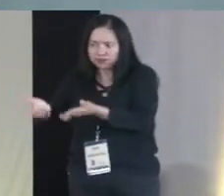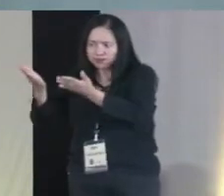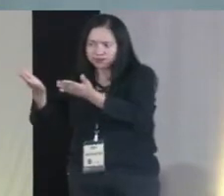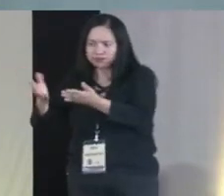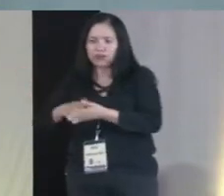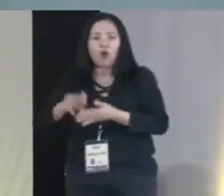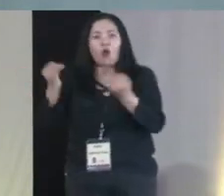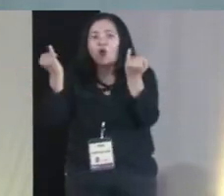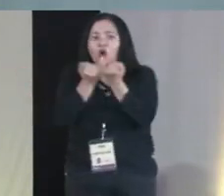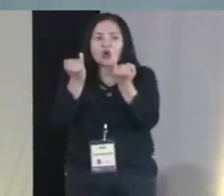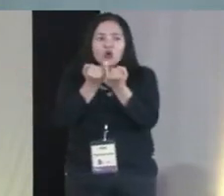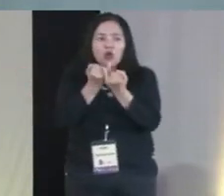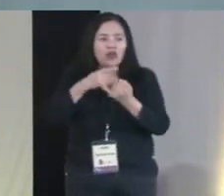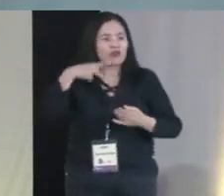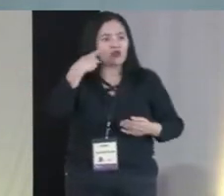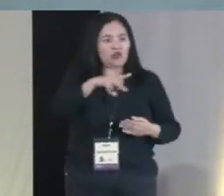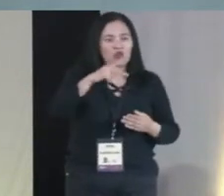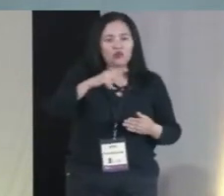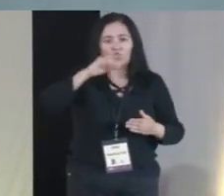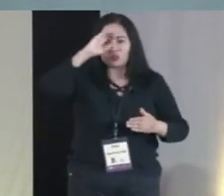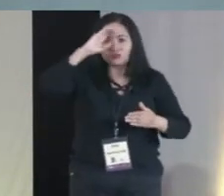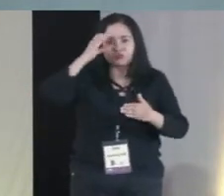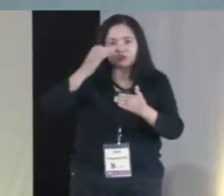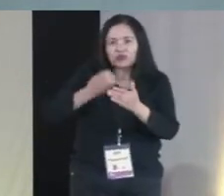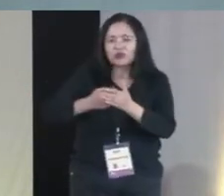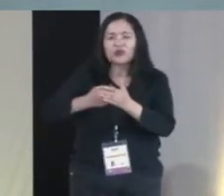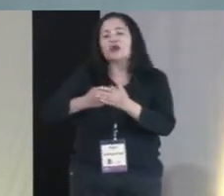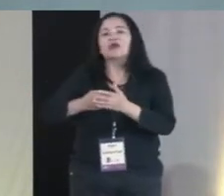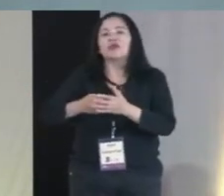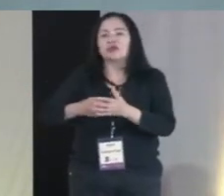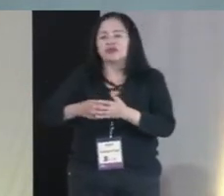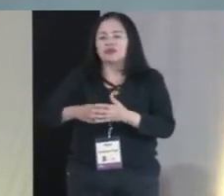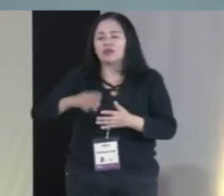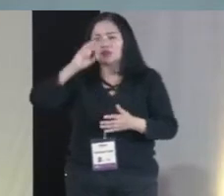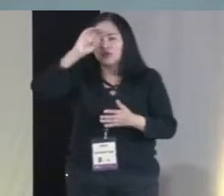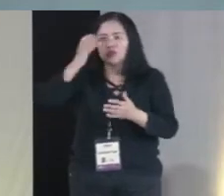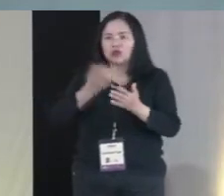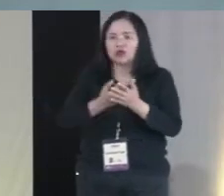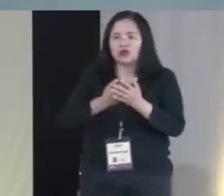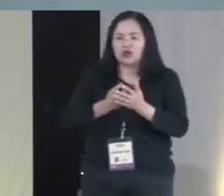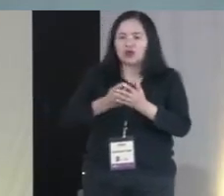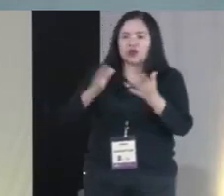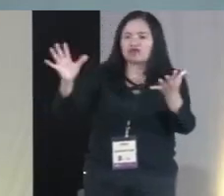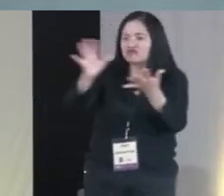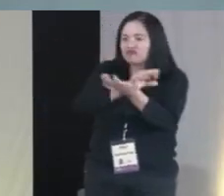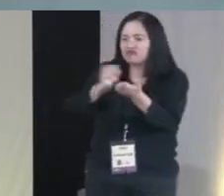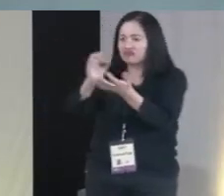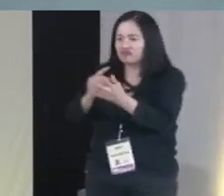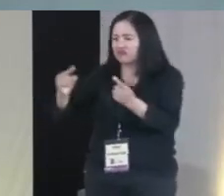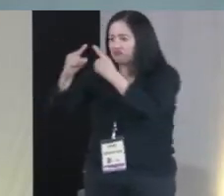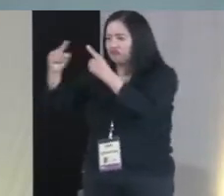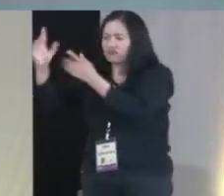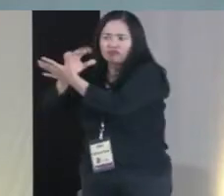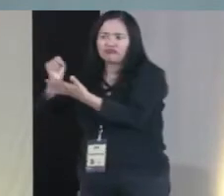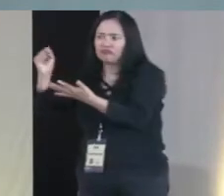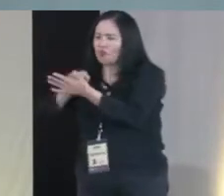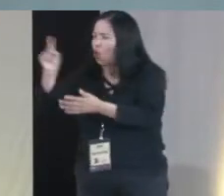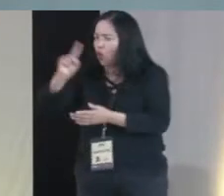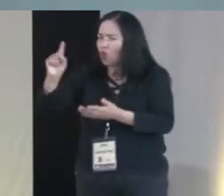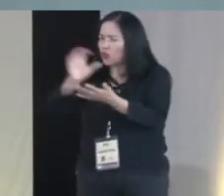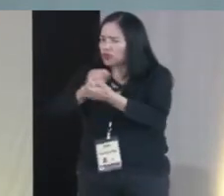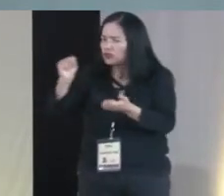o de los propios cristianos que tomaron Córdoba y no destruyeron la mezquita de Córdoba y no destruyeron la Alhambra de